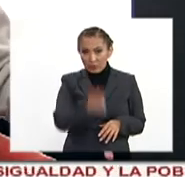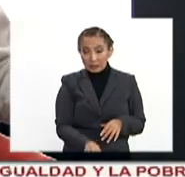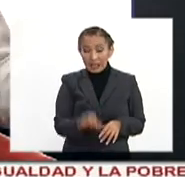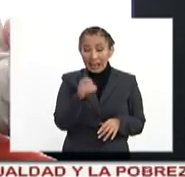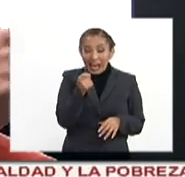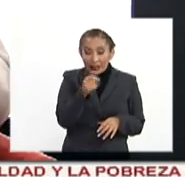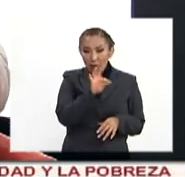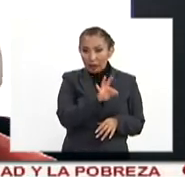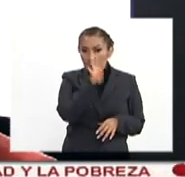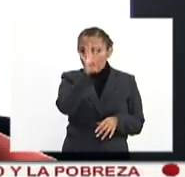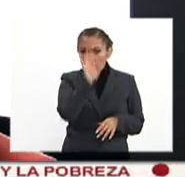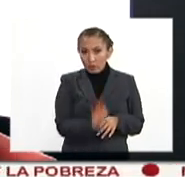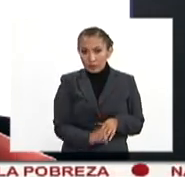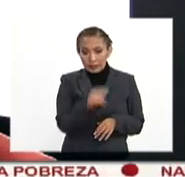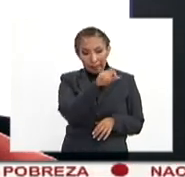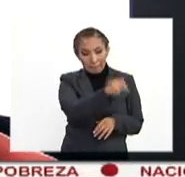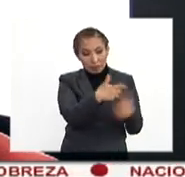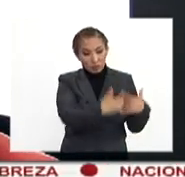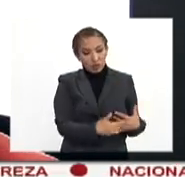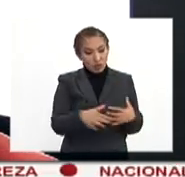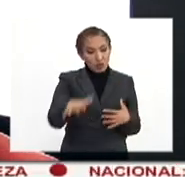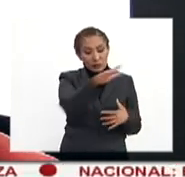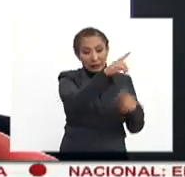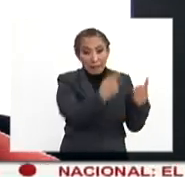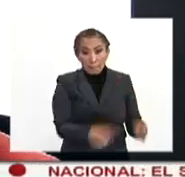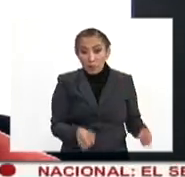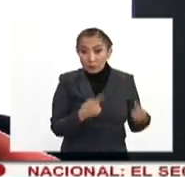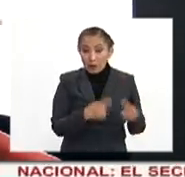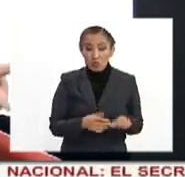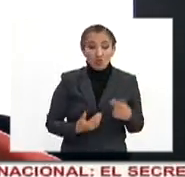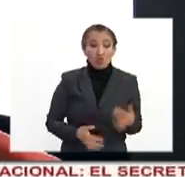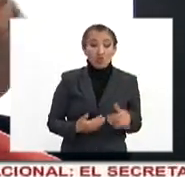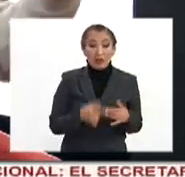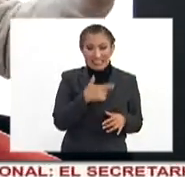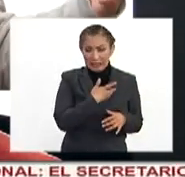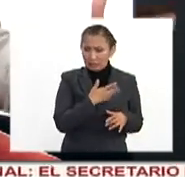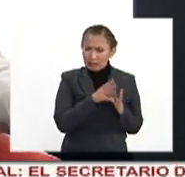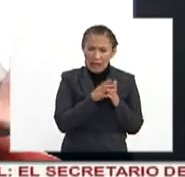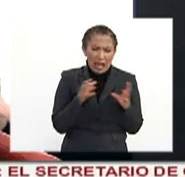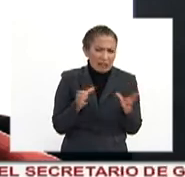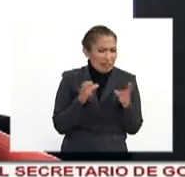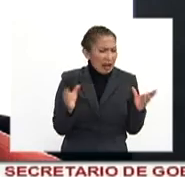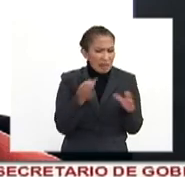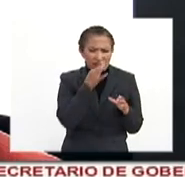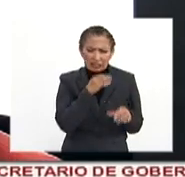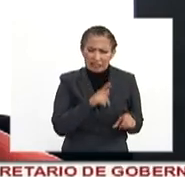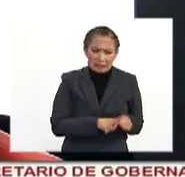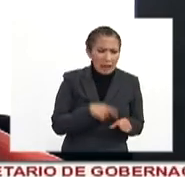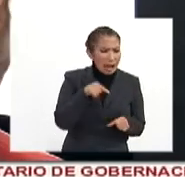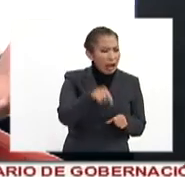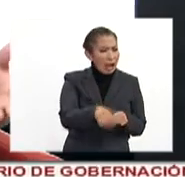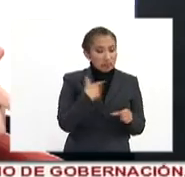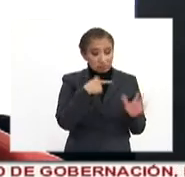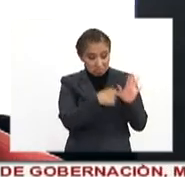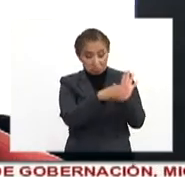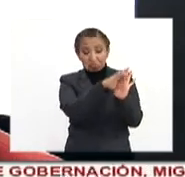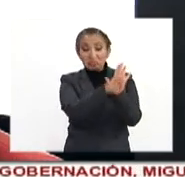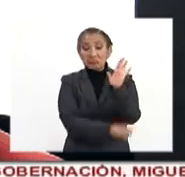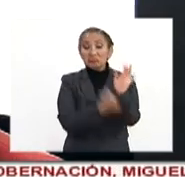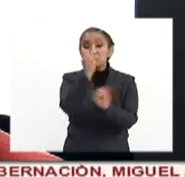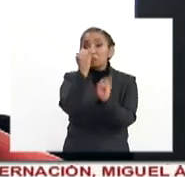el 44% pertenece a la industria de la música. Tenemos grandes festivales que son referente a